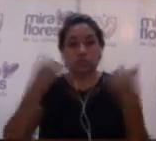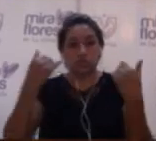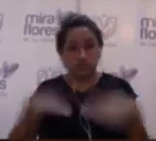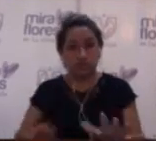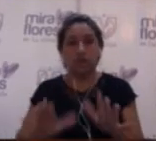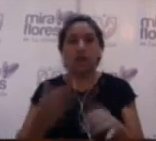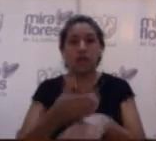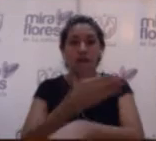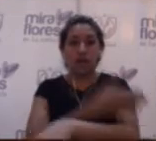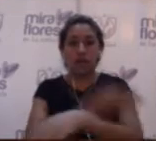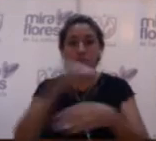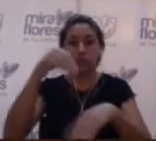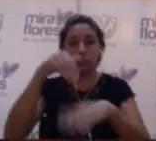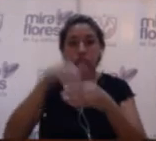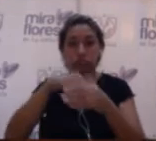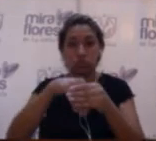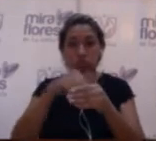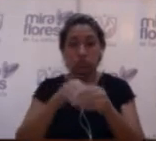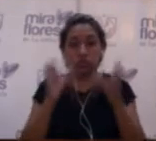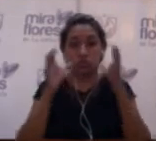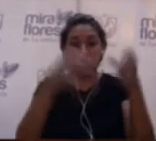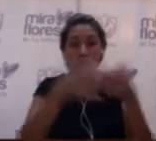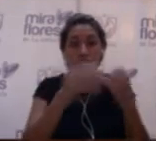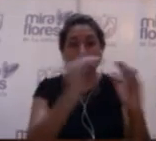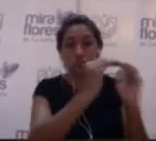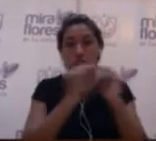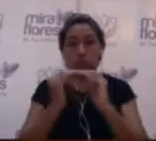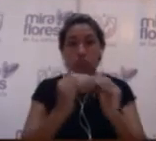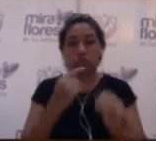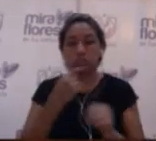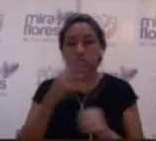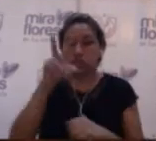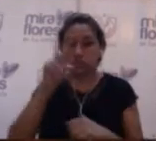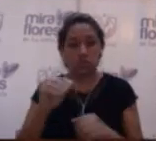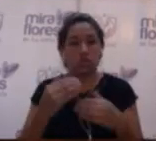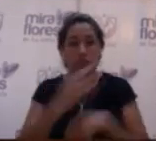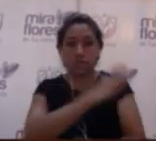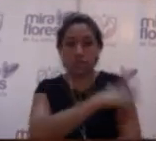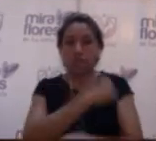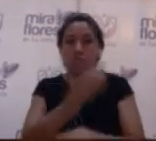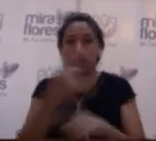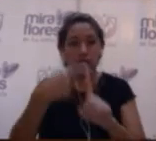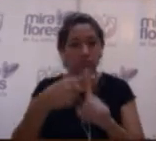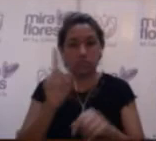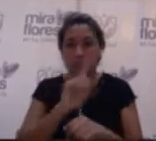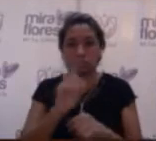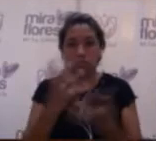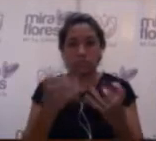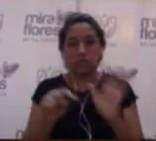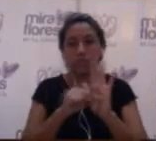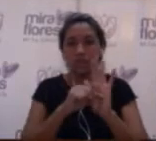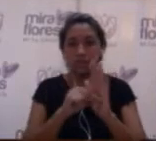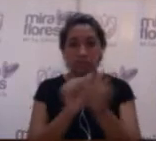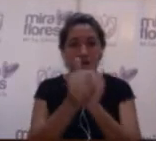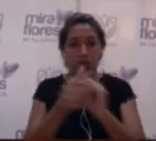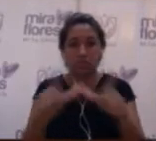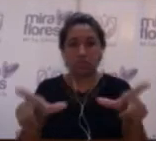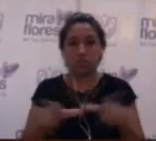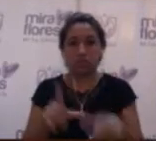esta votación en la comisión y por unanimidad se declaró improcedente el cambio de zonificación pedido por la